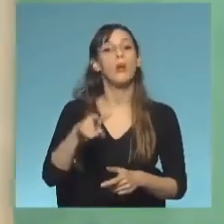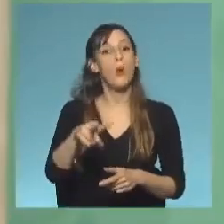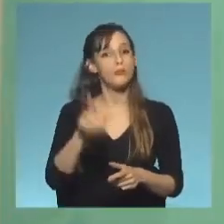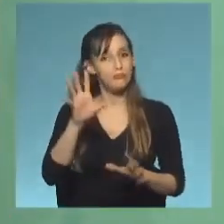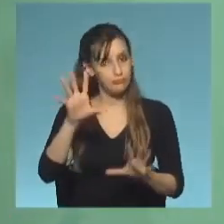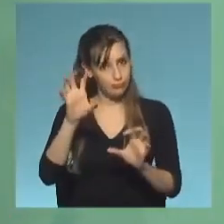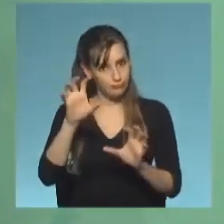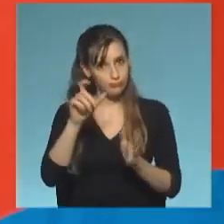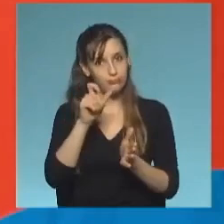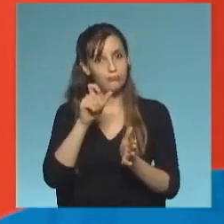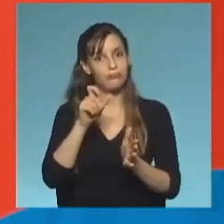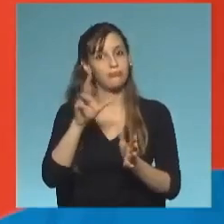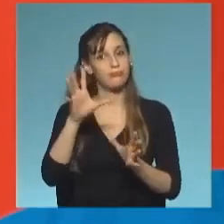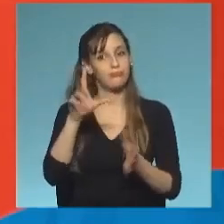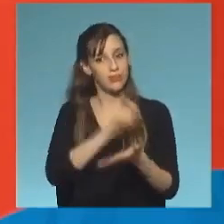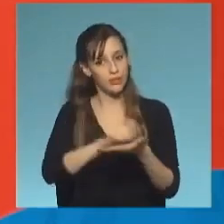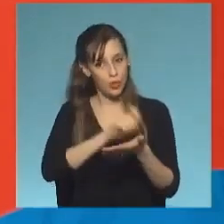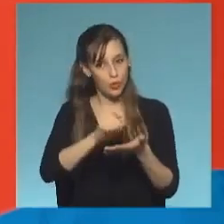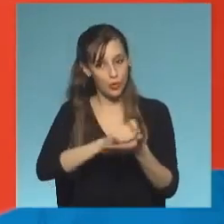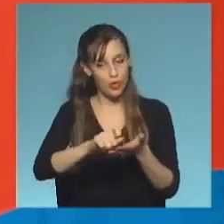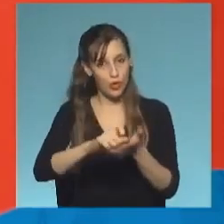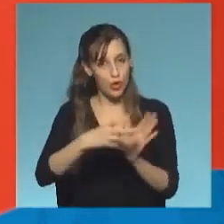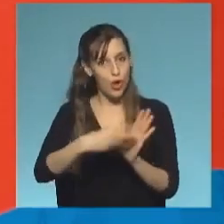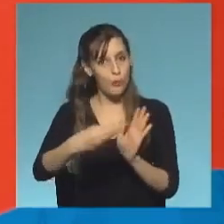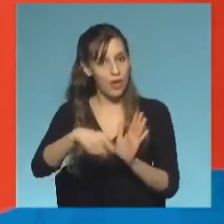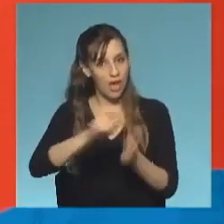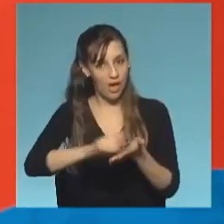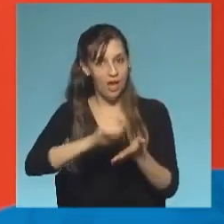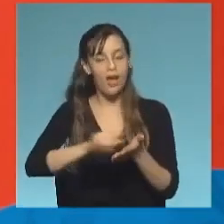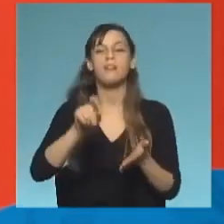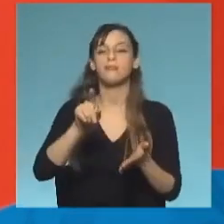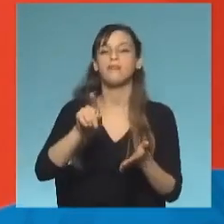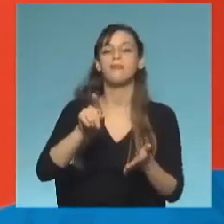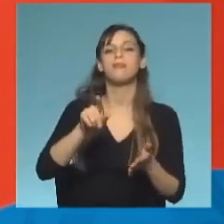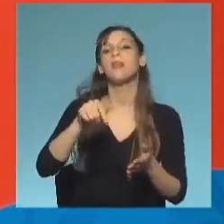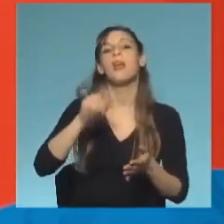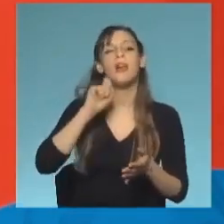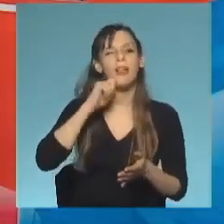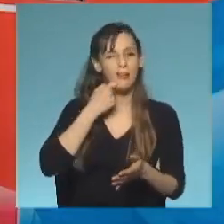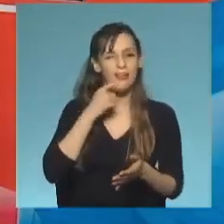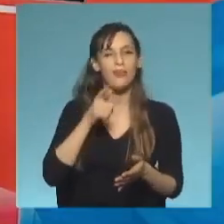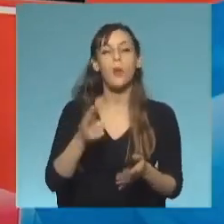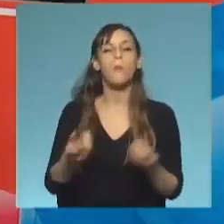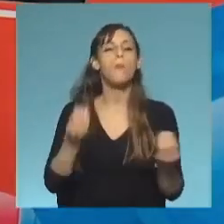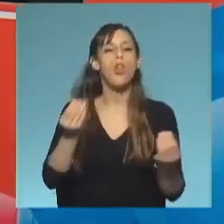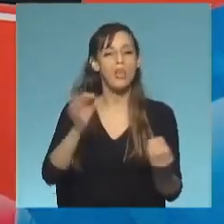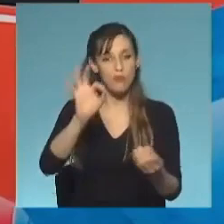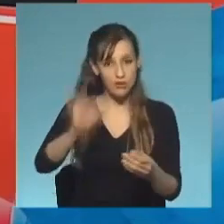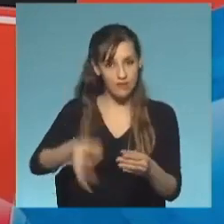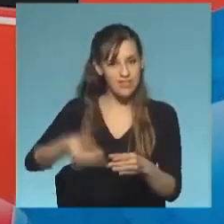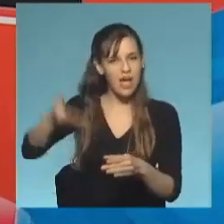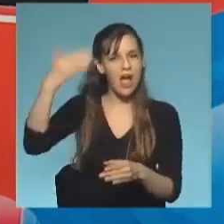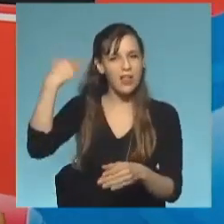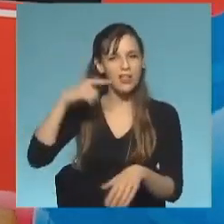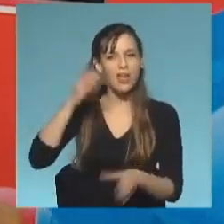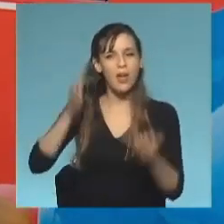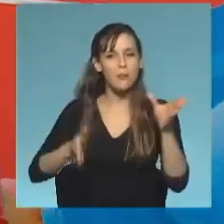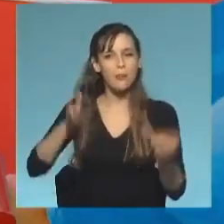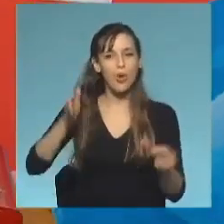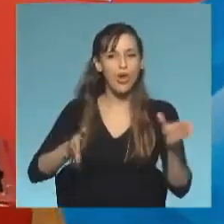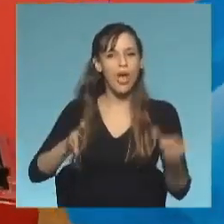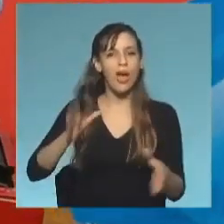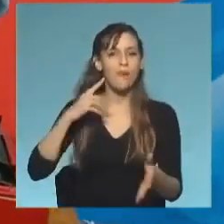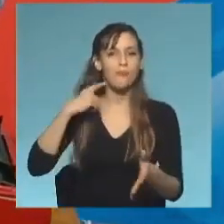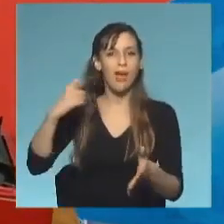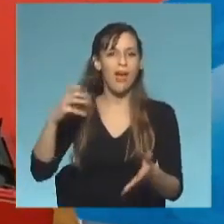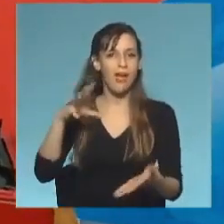tomen nota. Claro, tomen nota. Es muy fácil, es muy rico. ¿Sabes por qué se tomaba esto, Sofía, en la época de la colonia? Porque